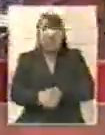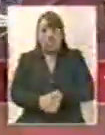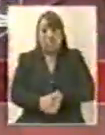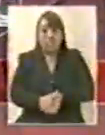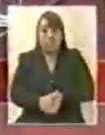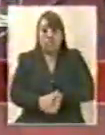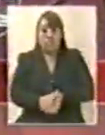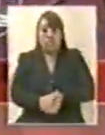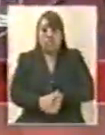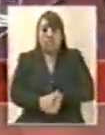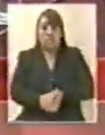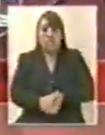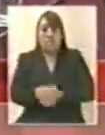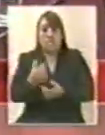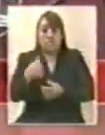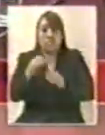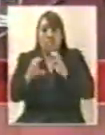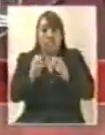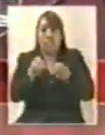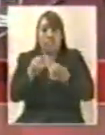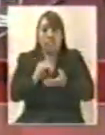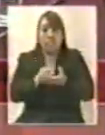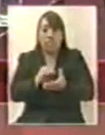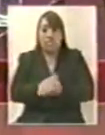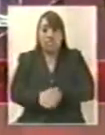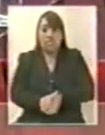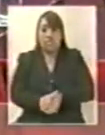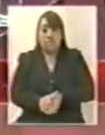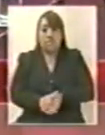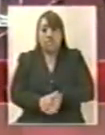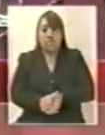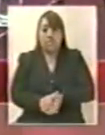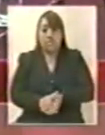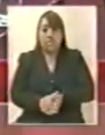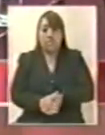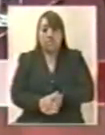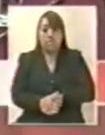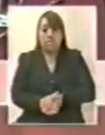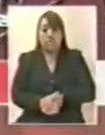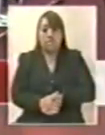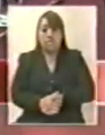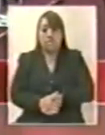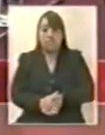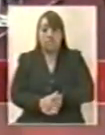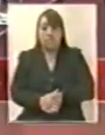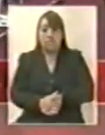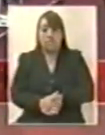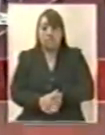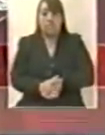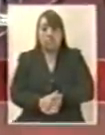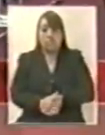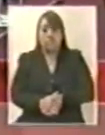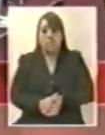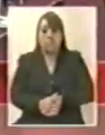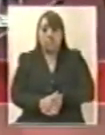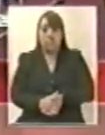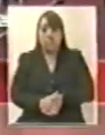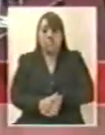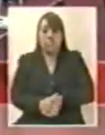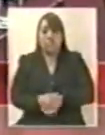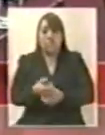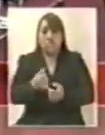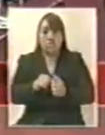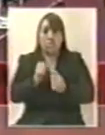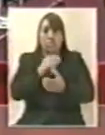suspende días, en el año 80 para reaparecer en el año 85 hasta nuestros días. En reiteradas oportunidades, ya se ha discutido acá. Lo que desata